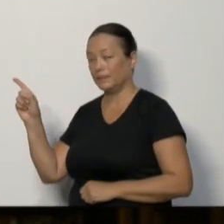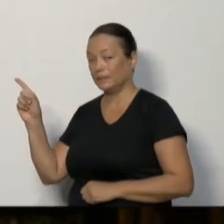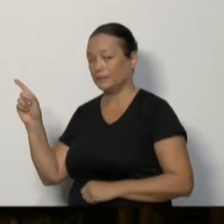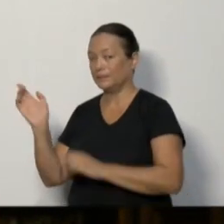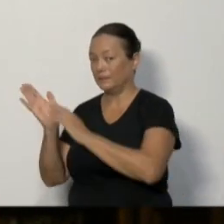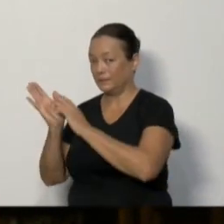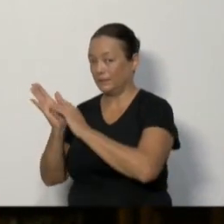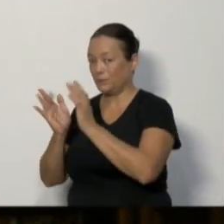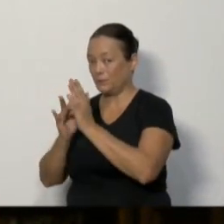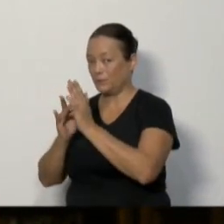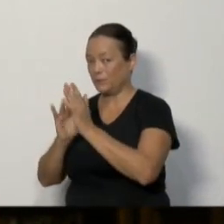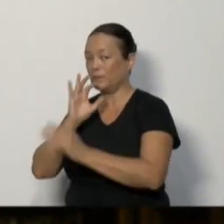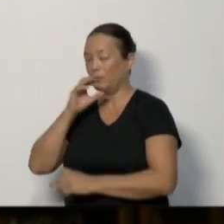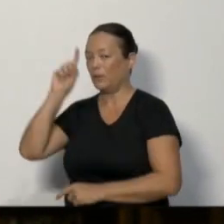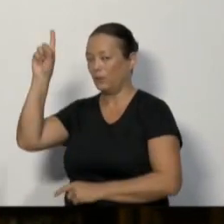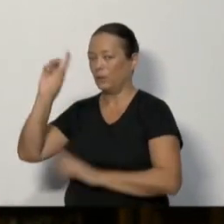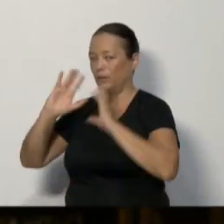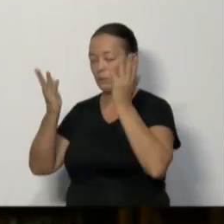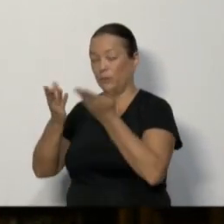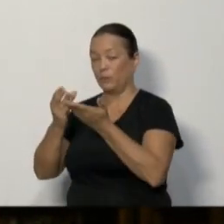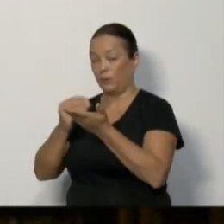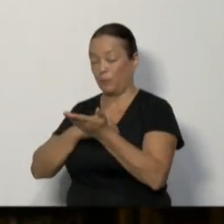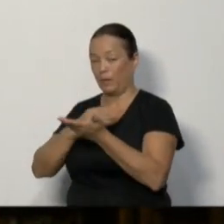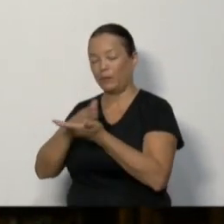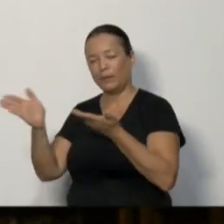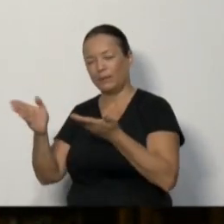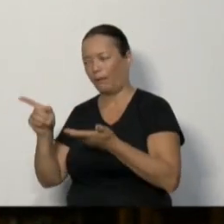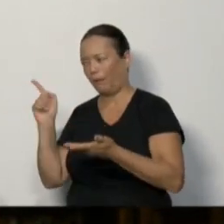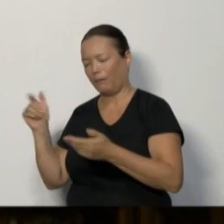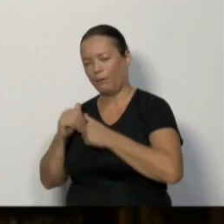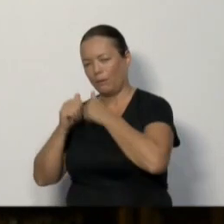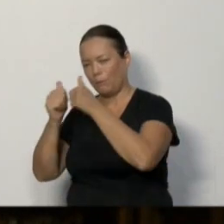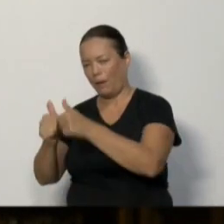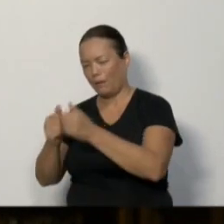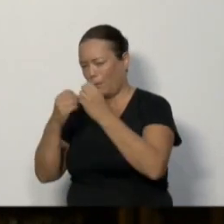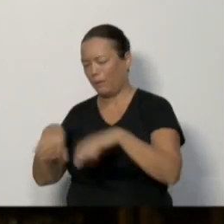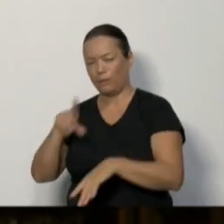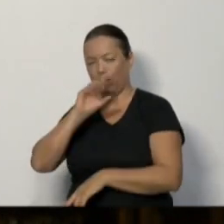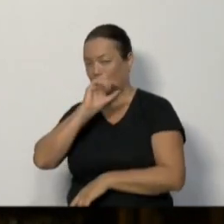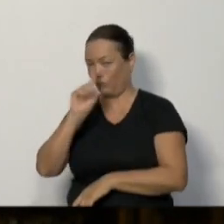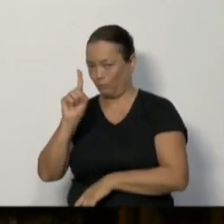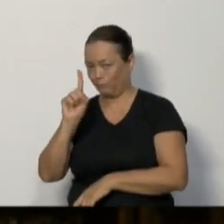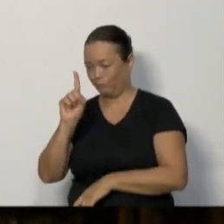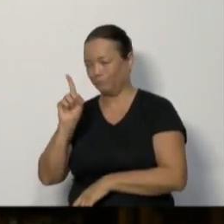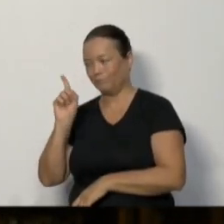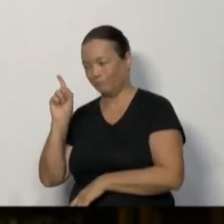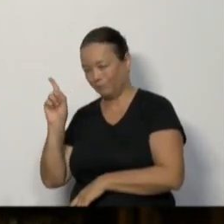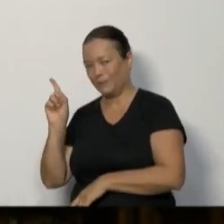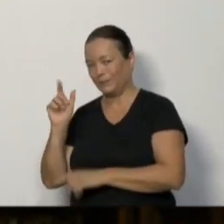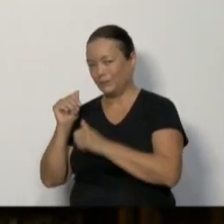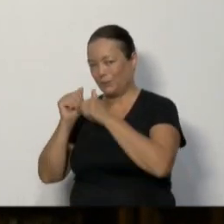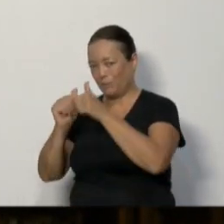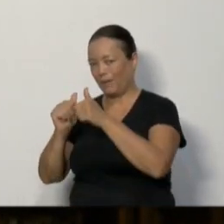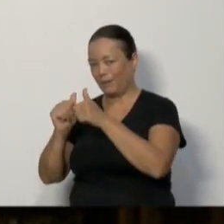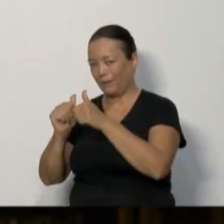Este es el Cordero de Dios que quita el pecado del mundo, el que camina a nuestro lado y no nos abandona, aunque la vida